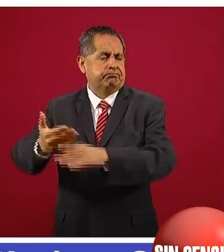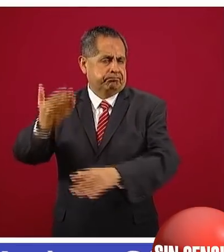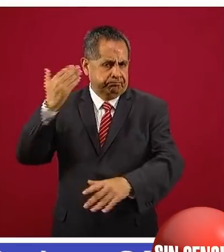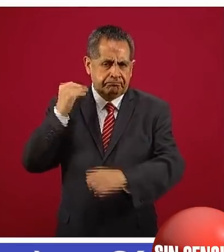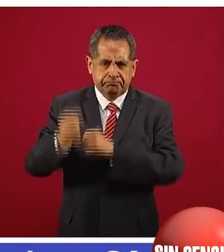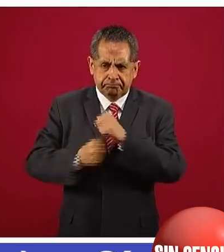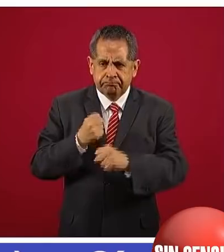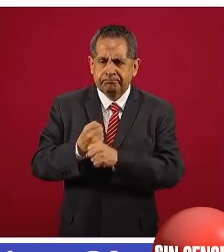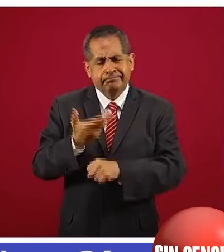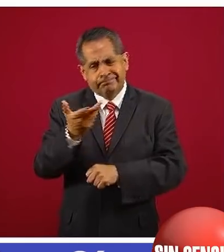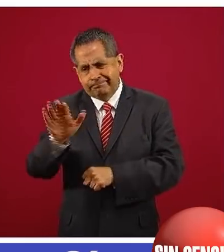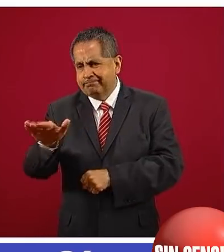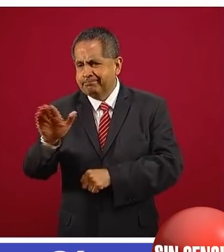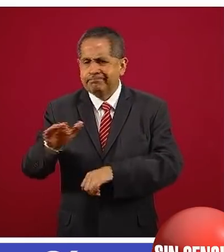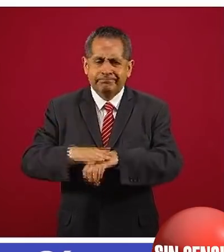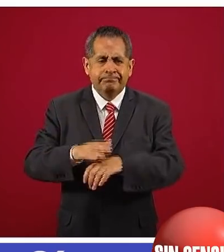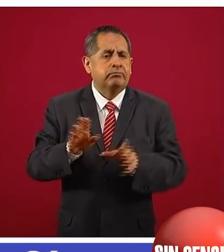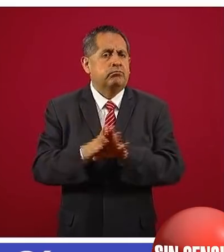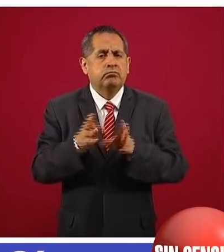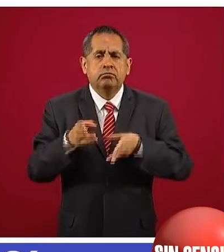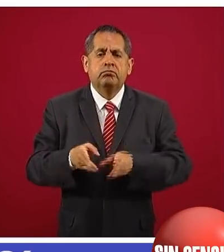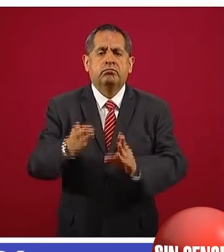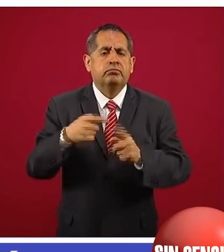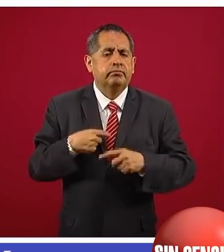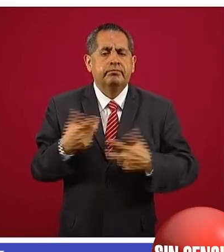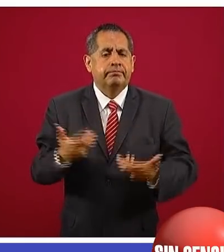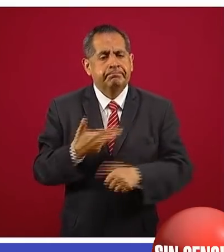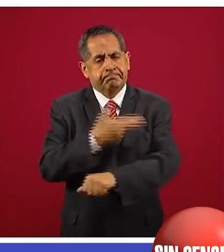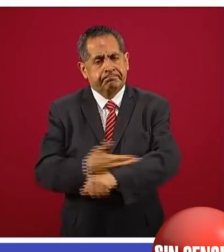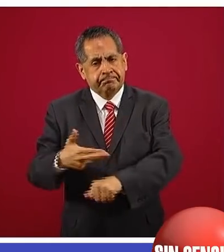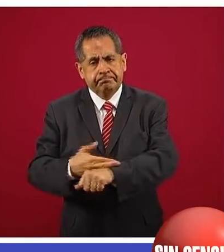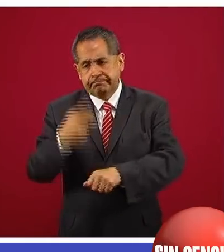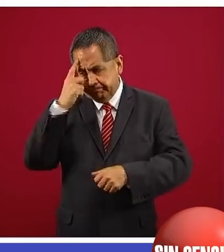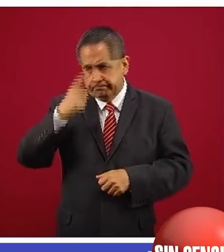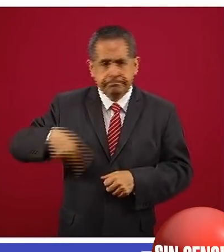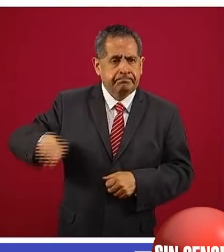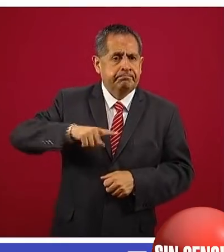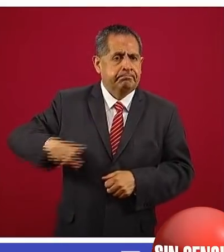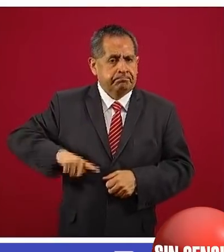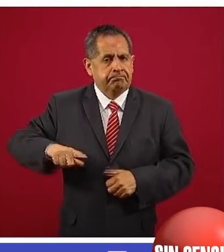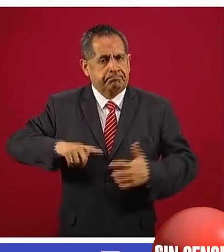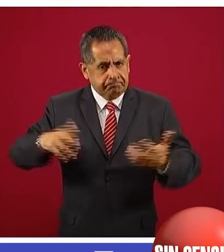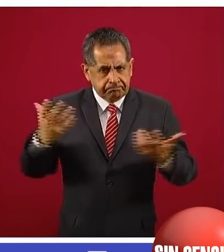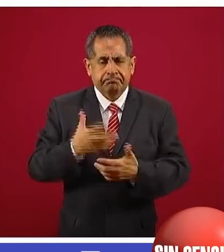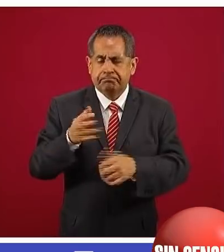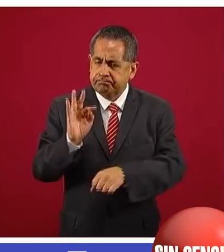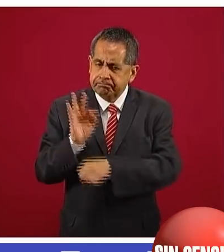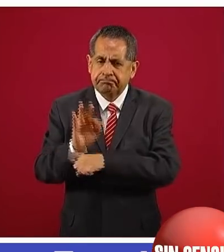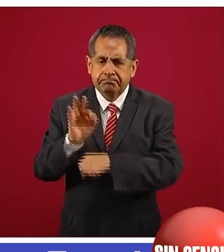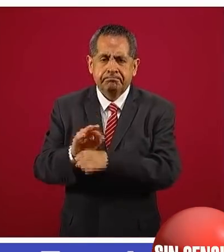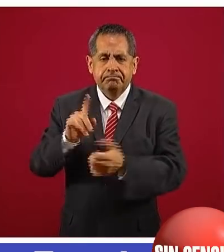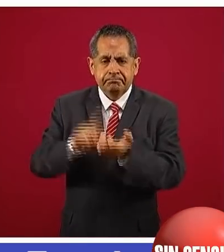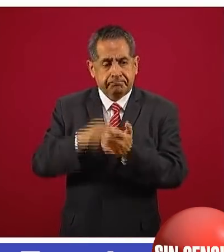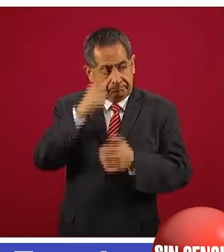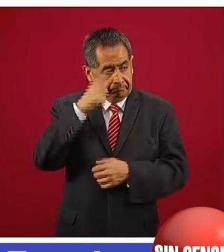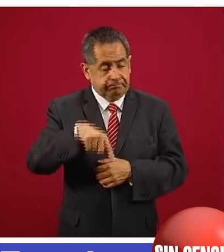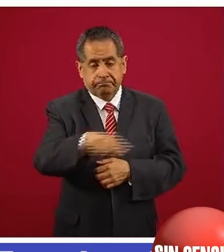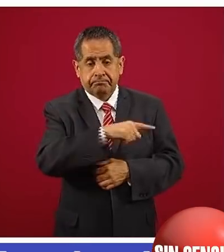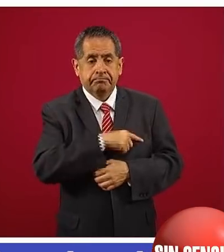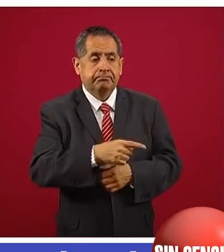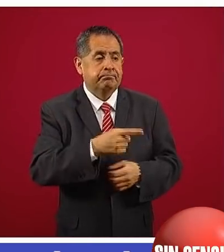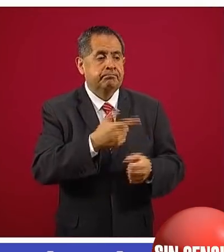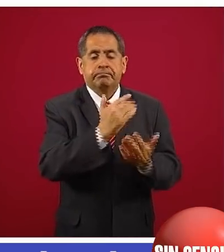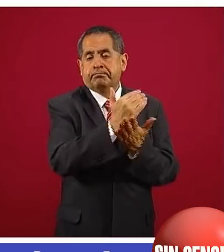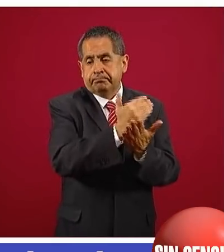años, sobre cuál sería una ruta crítica de intervenciones del Estado para disminuir